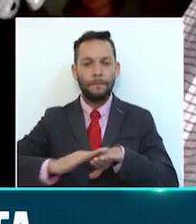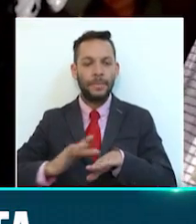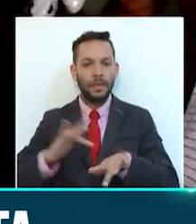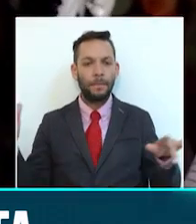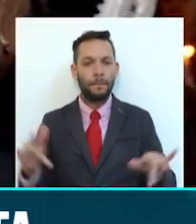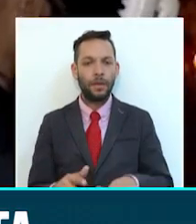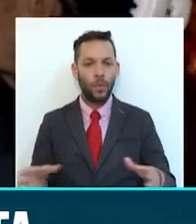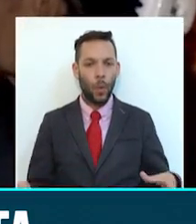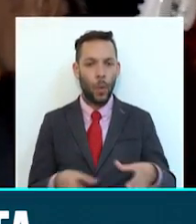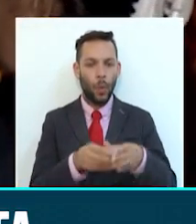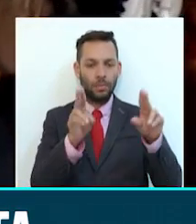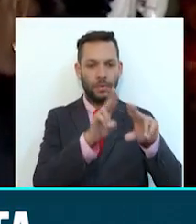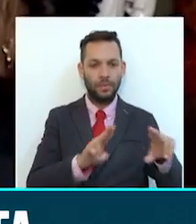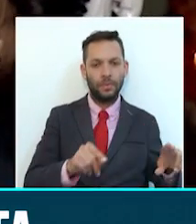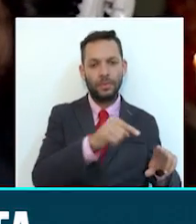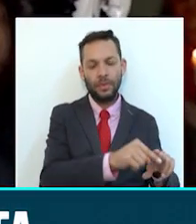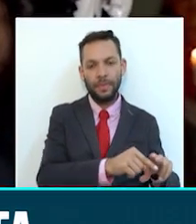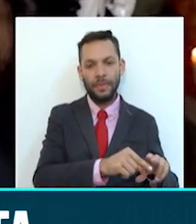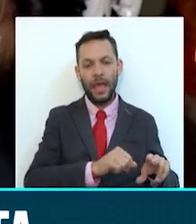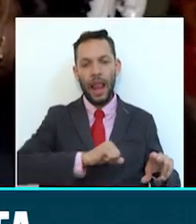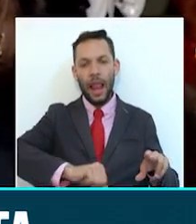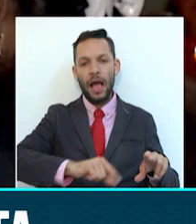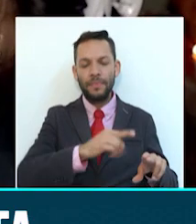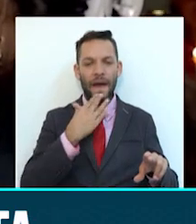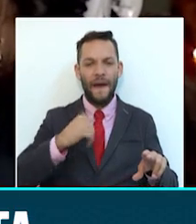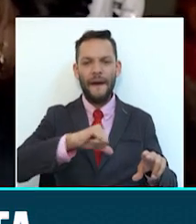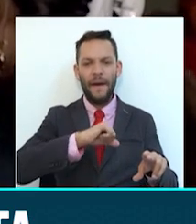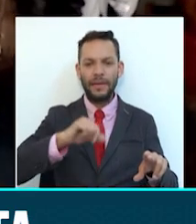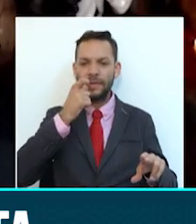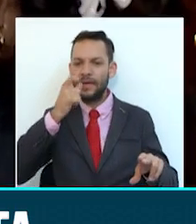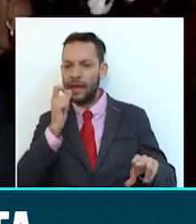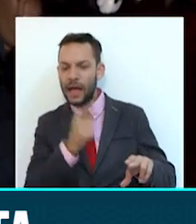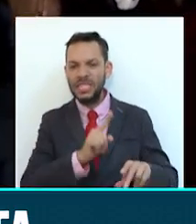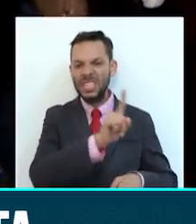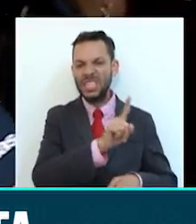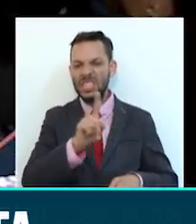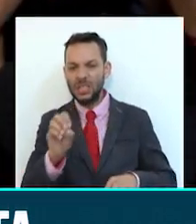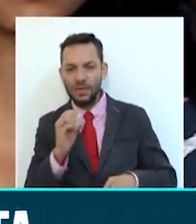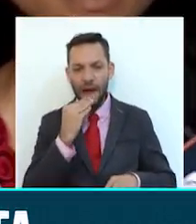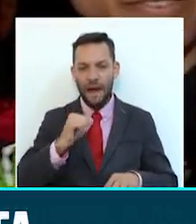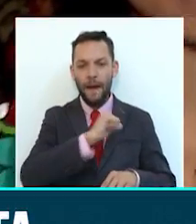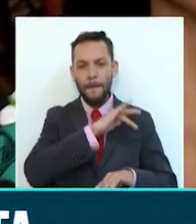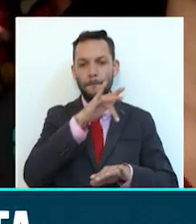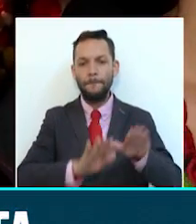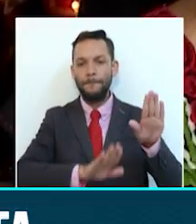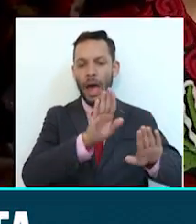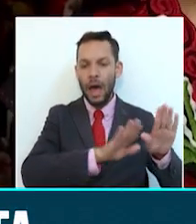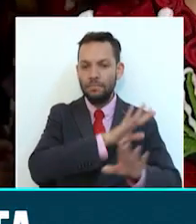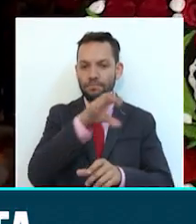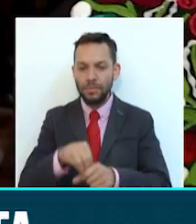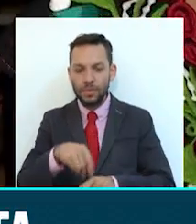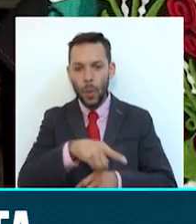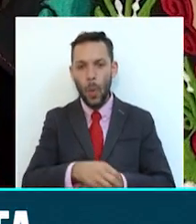la Plataforma Feminista de Caldas, que convoca a más de 110 mujeres de la ciudad, participantes de diferentes